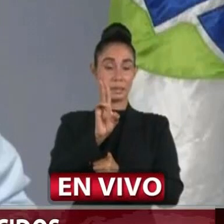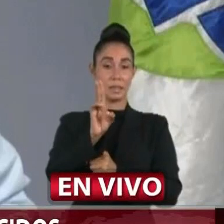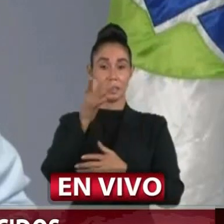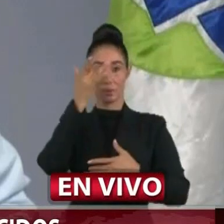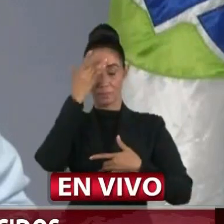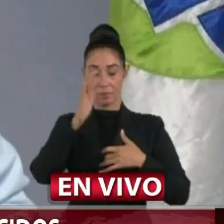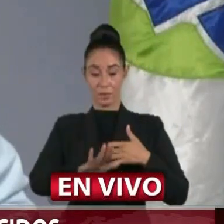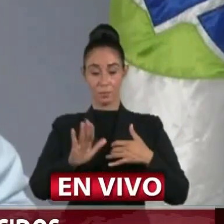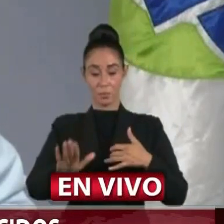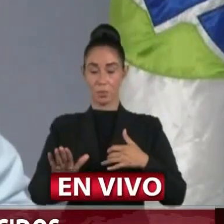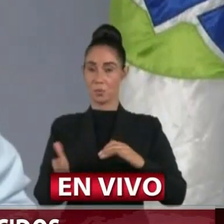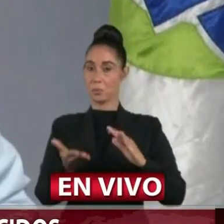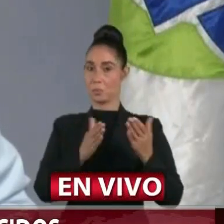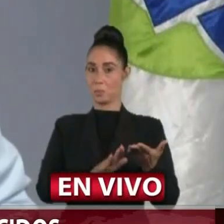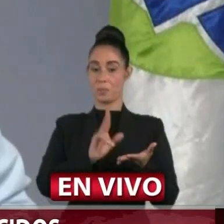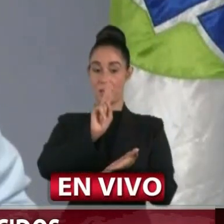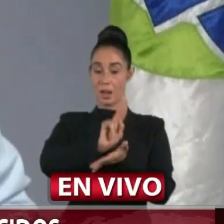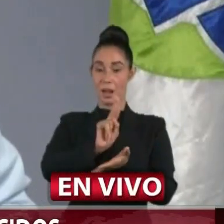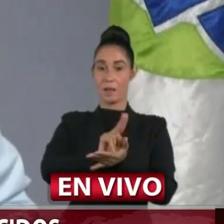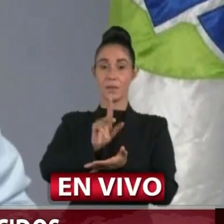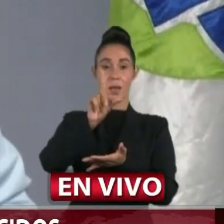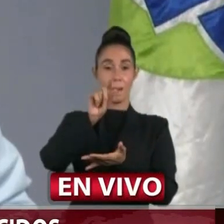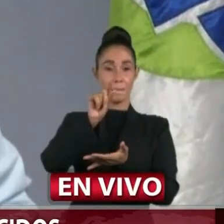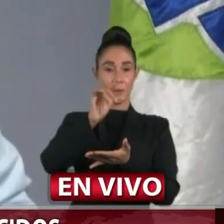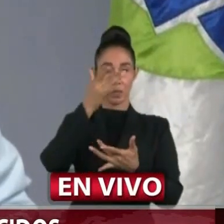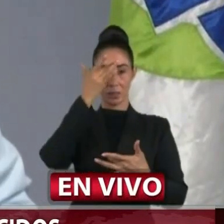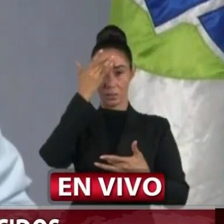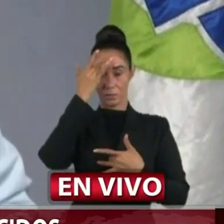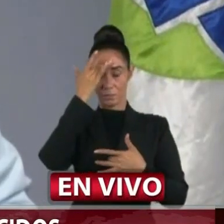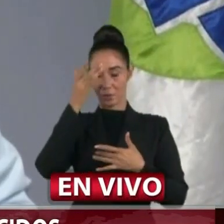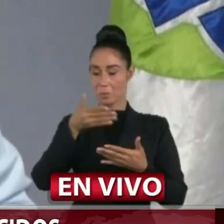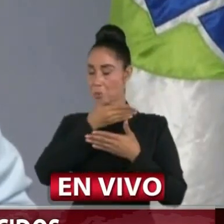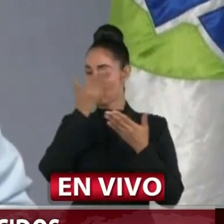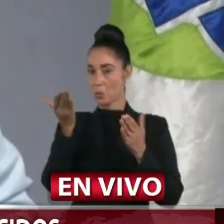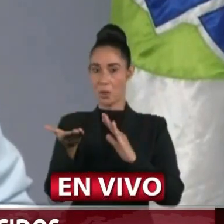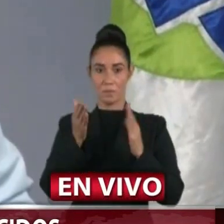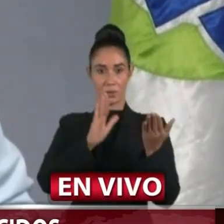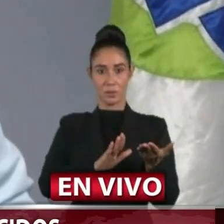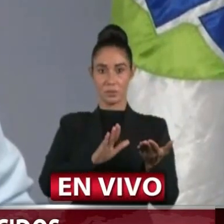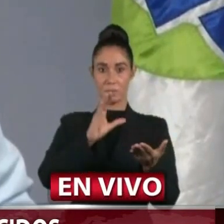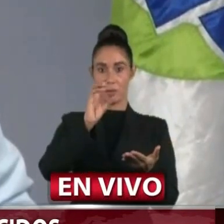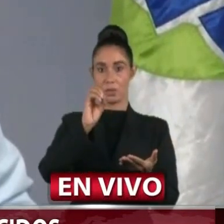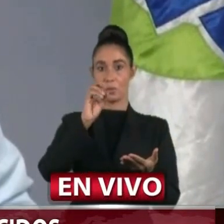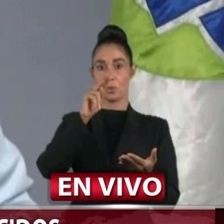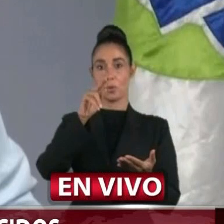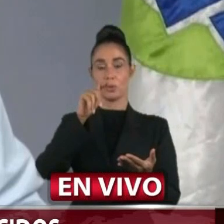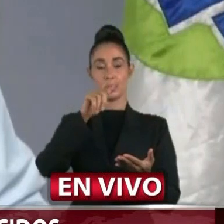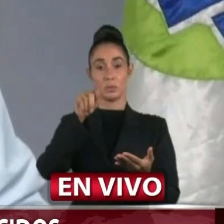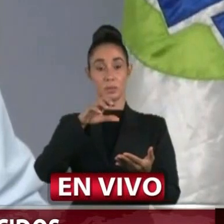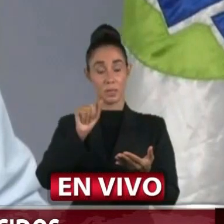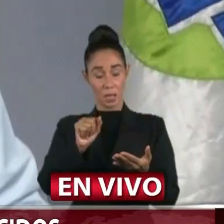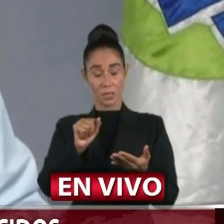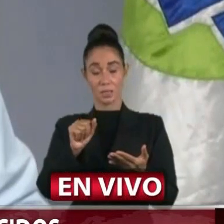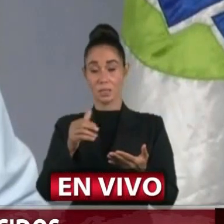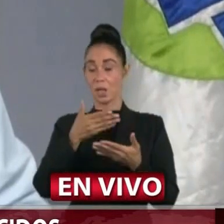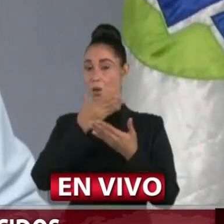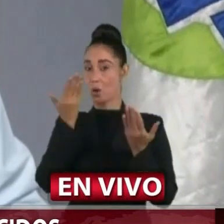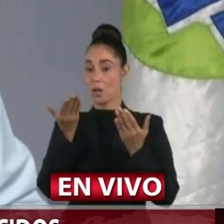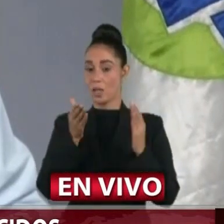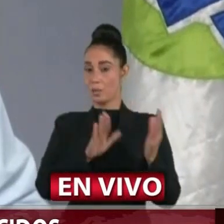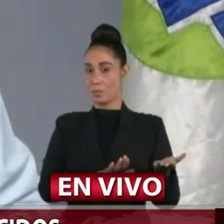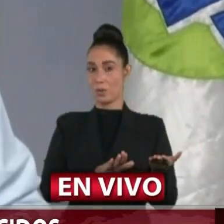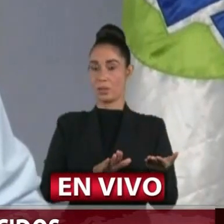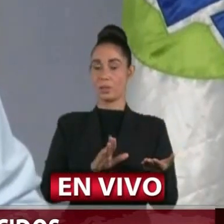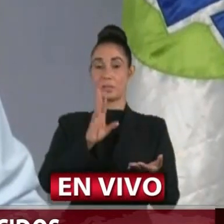20 casos sin fallecimiento. Constanza, 1 caso sin fallecimiento. Jarabacoa, 6 casos sin